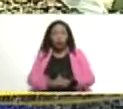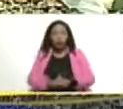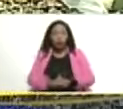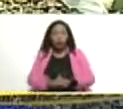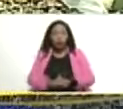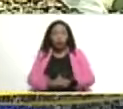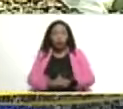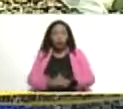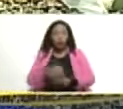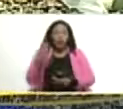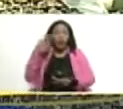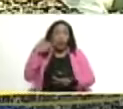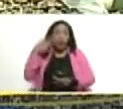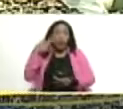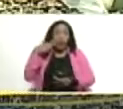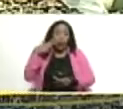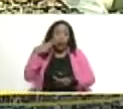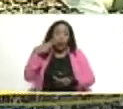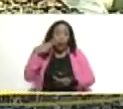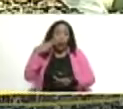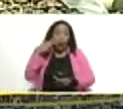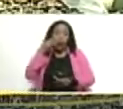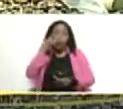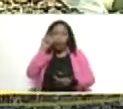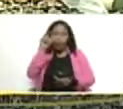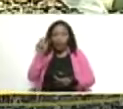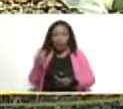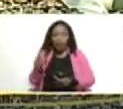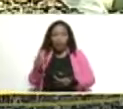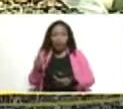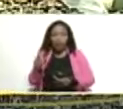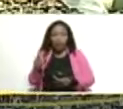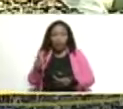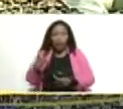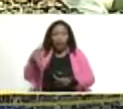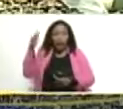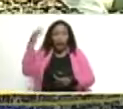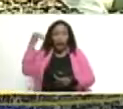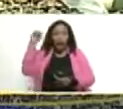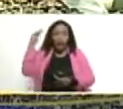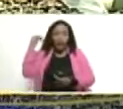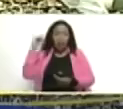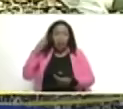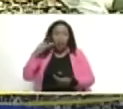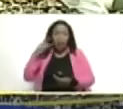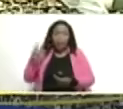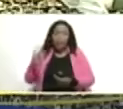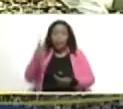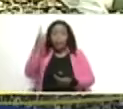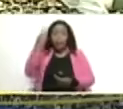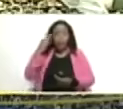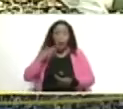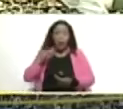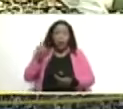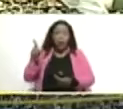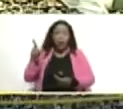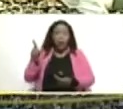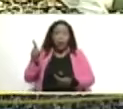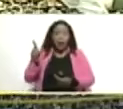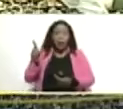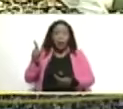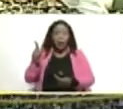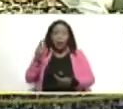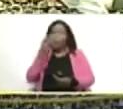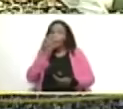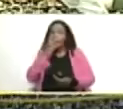desde el negro Andresote, desde José Leonardo Chirino, desde el negro primero, desde Bolívar, desde Urdaneta, desde el